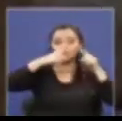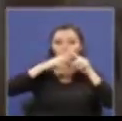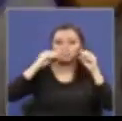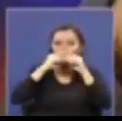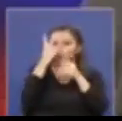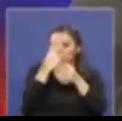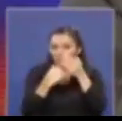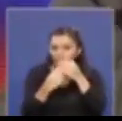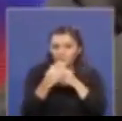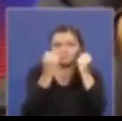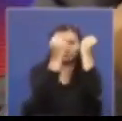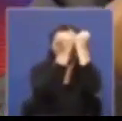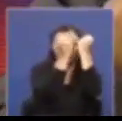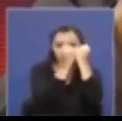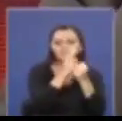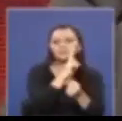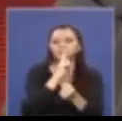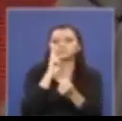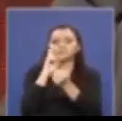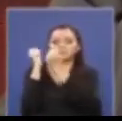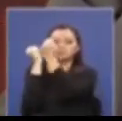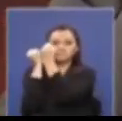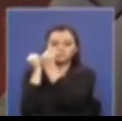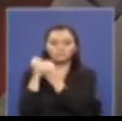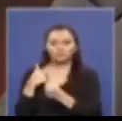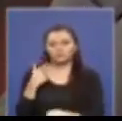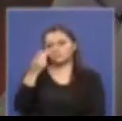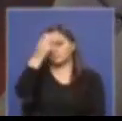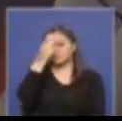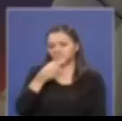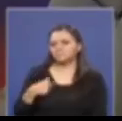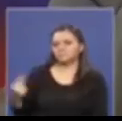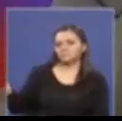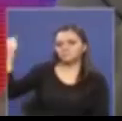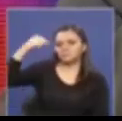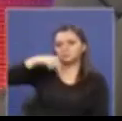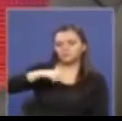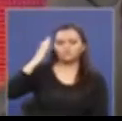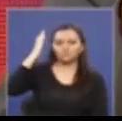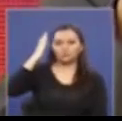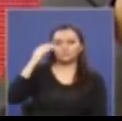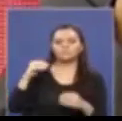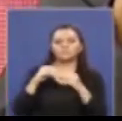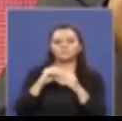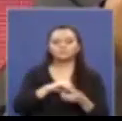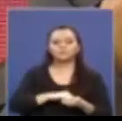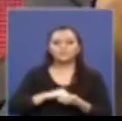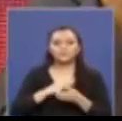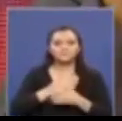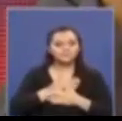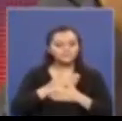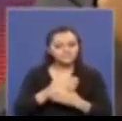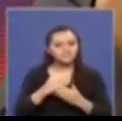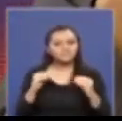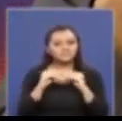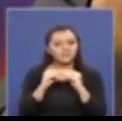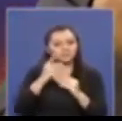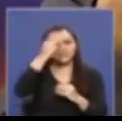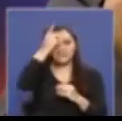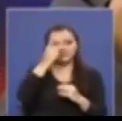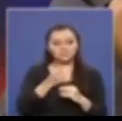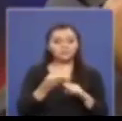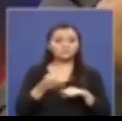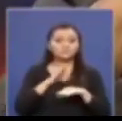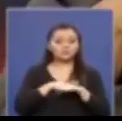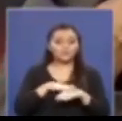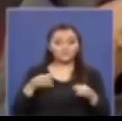ocupen los hoteles, los restaurantes, y decidimos venir a Tulcán como una muestra de solidaridad. Además de las medidas que se están tomando, la